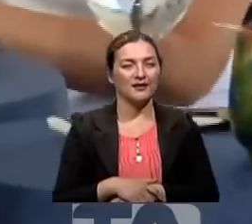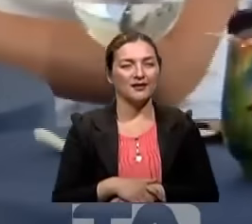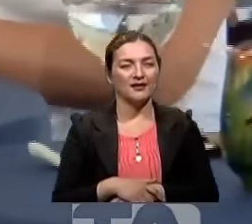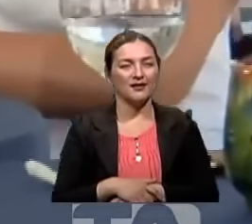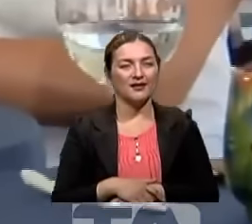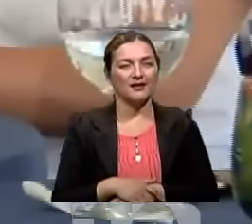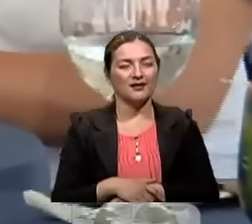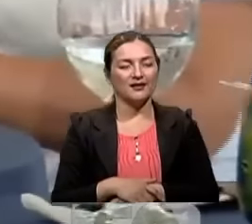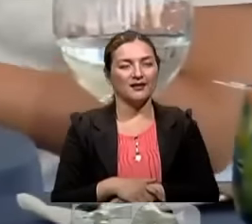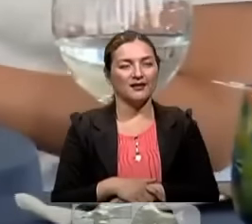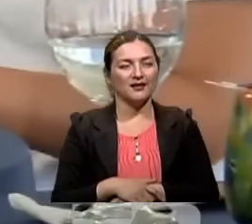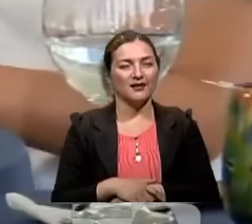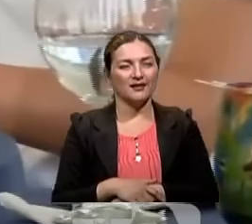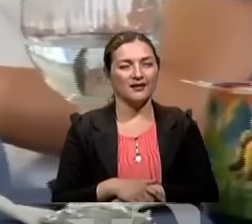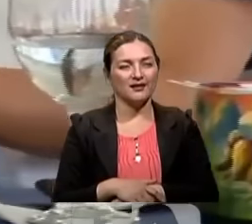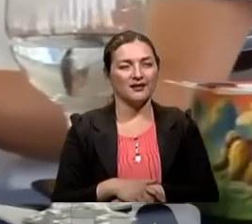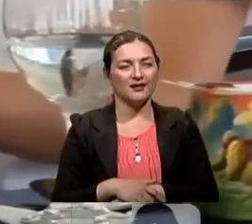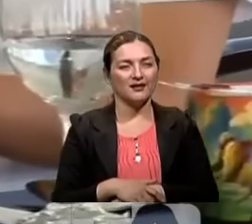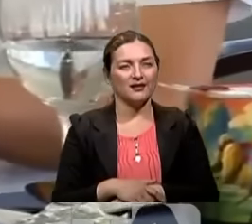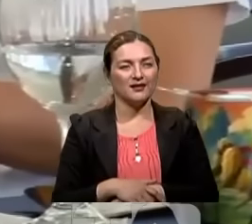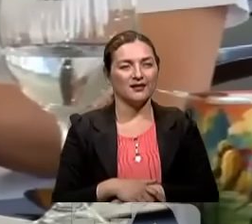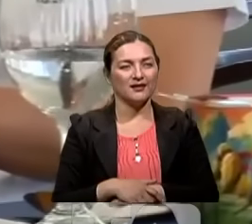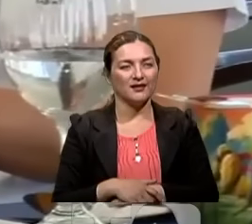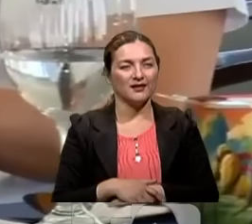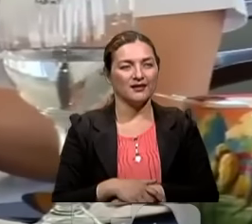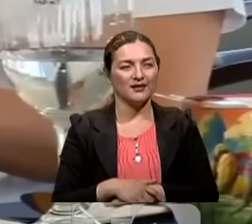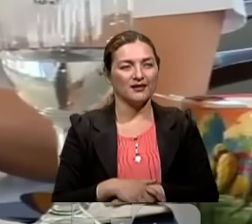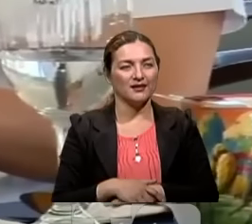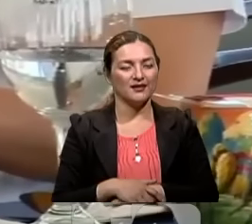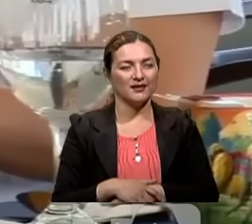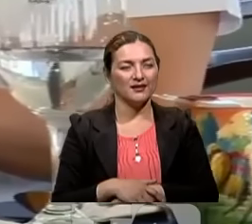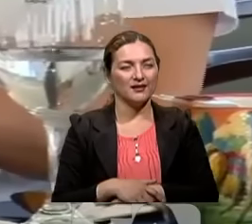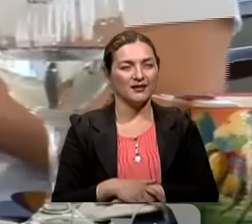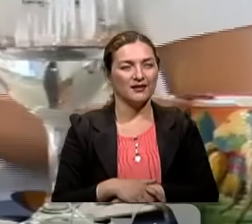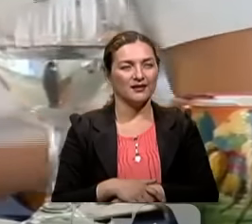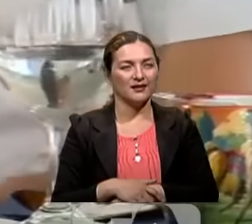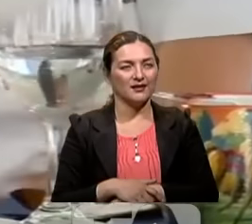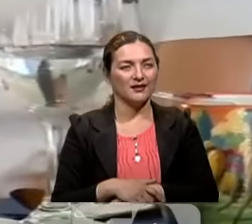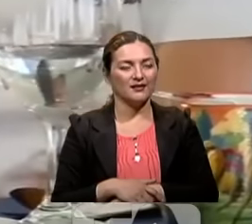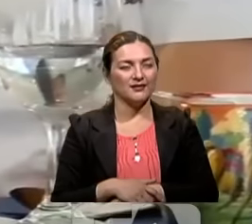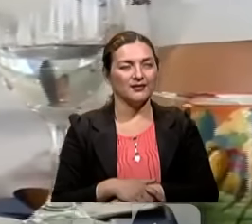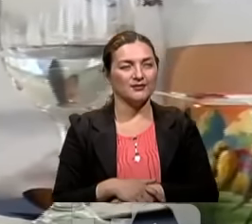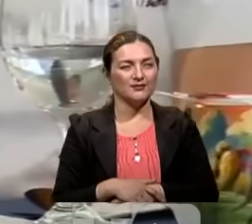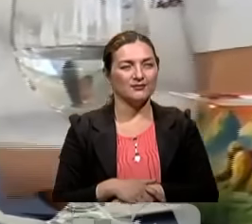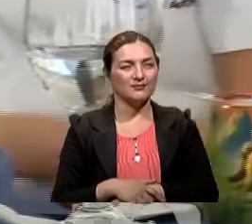por aquí tienes un poquito, por acá tiene ya un pedazo de la guagua de higos con queso.